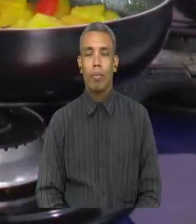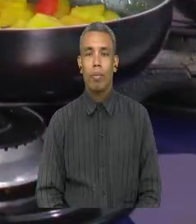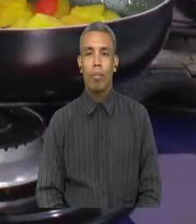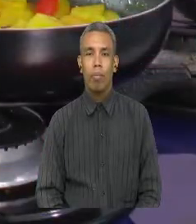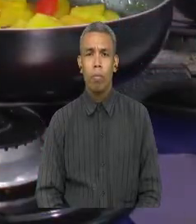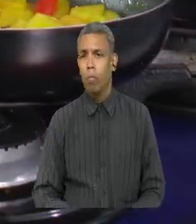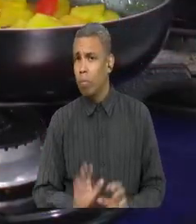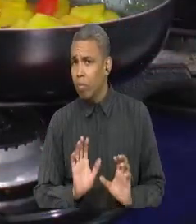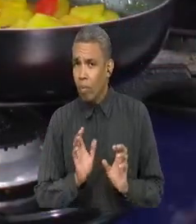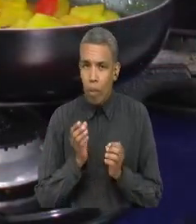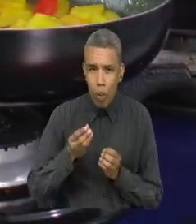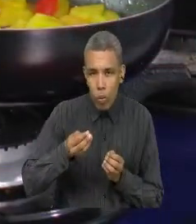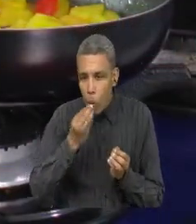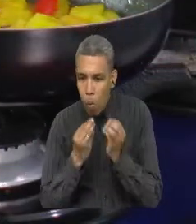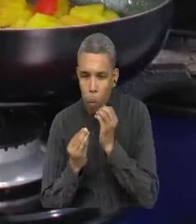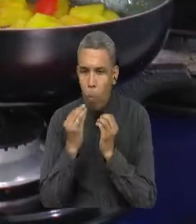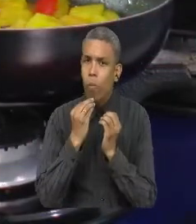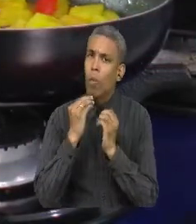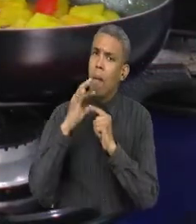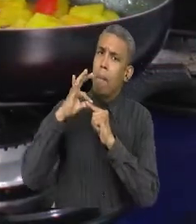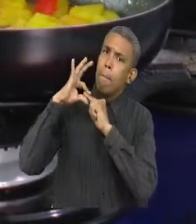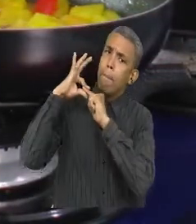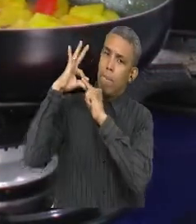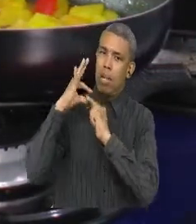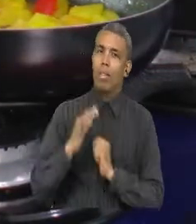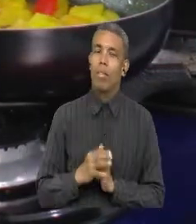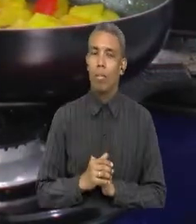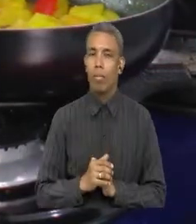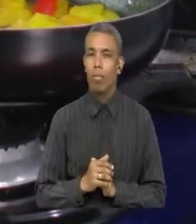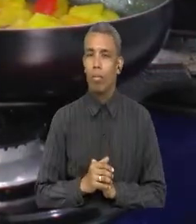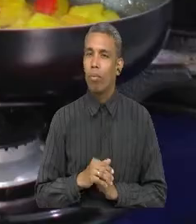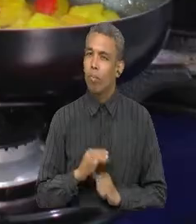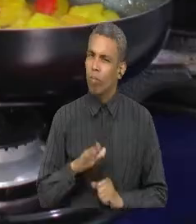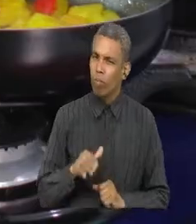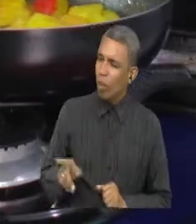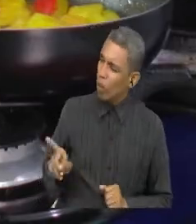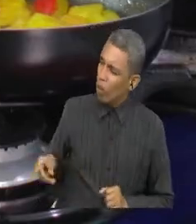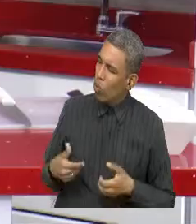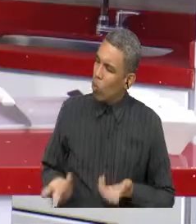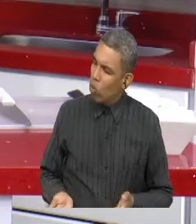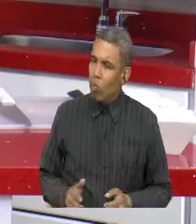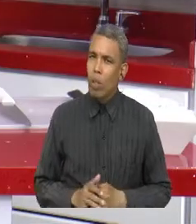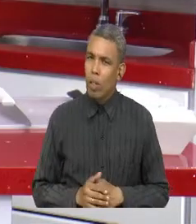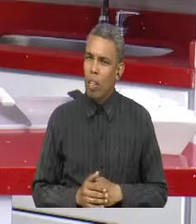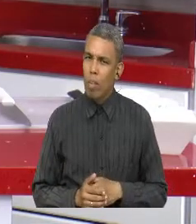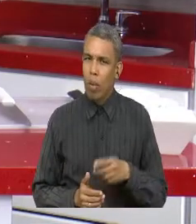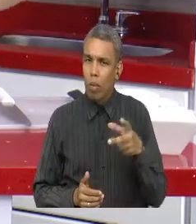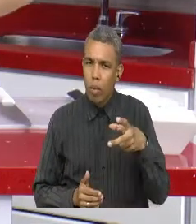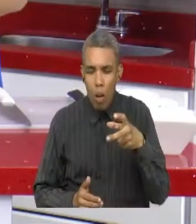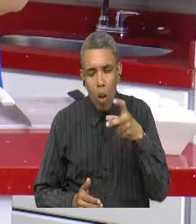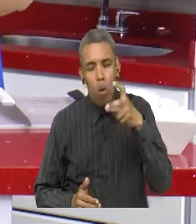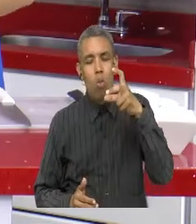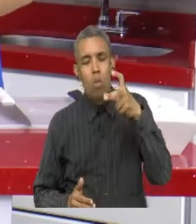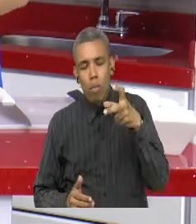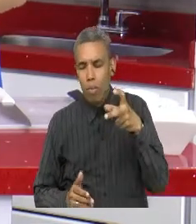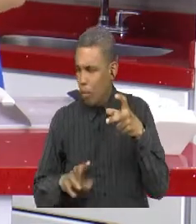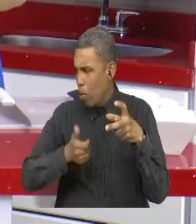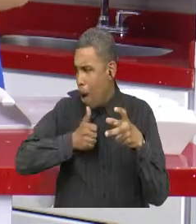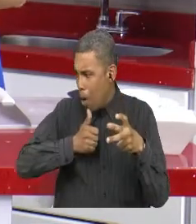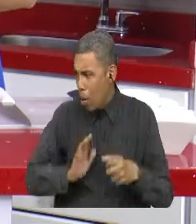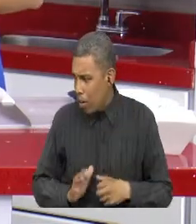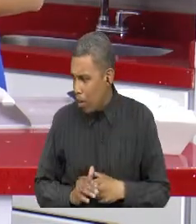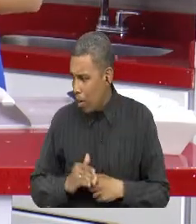diferente de comer las comidas que te gustan. Pero yo quisiera que tú me dijeras qué tipo de bebidas, porque, bueno, una bebida puede ser una bebida de agua. No, a ver, la